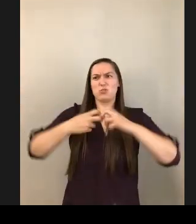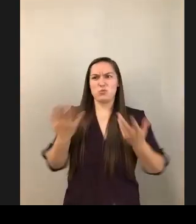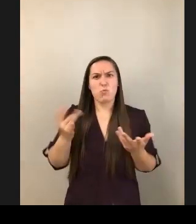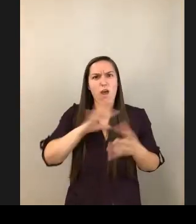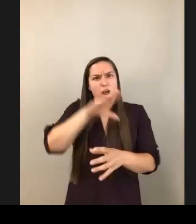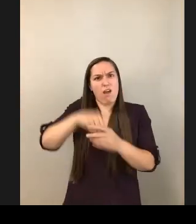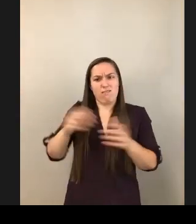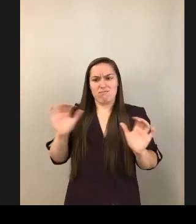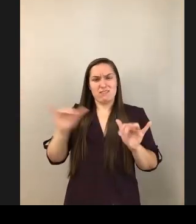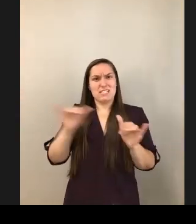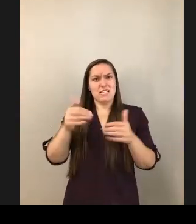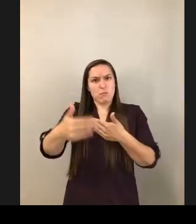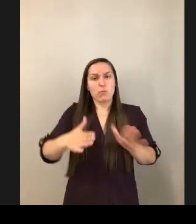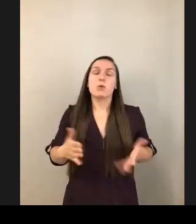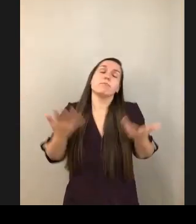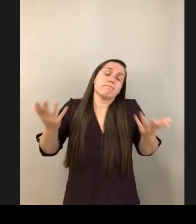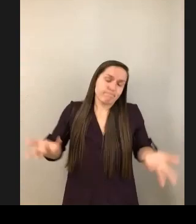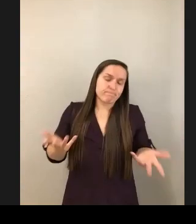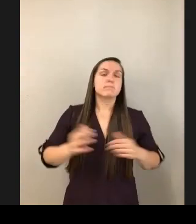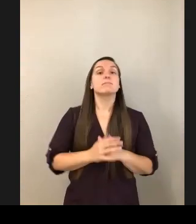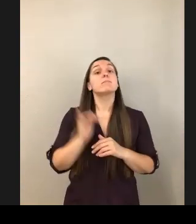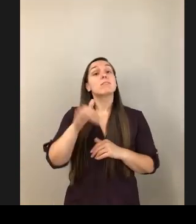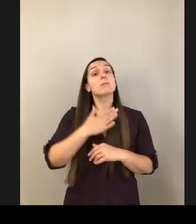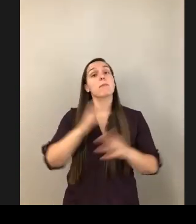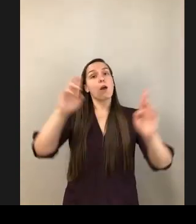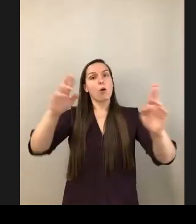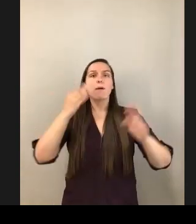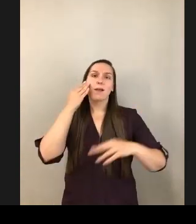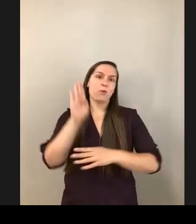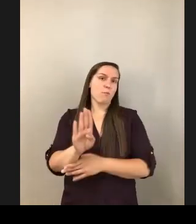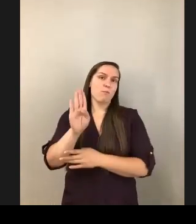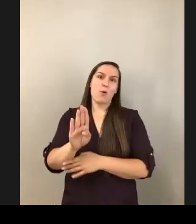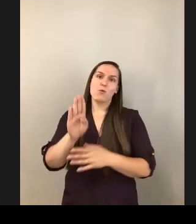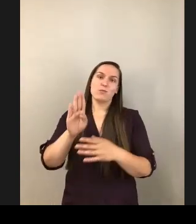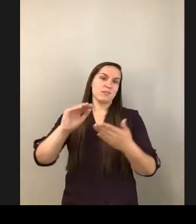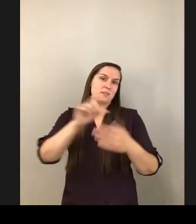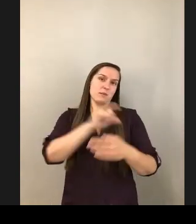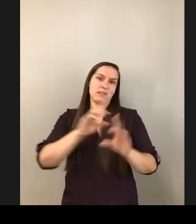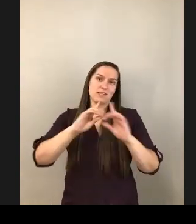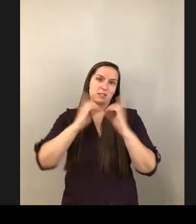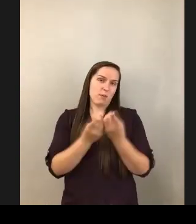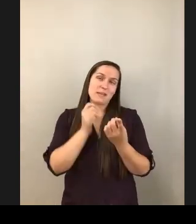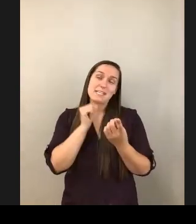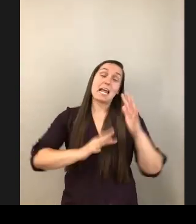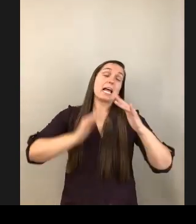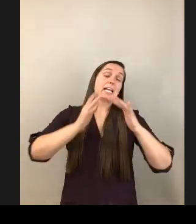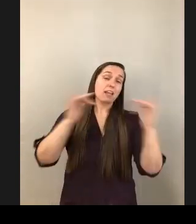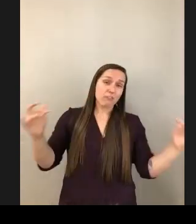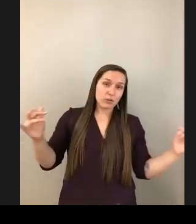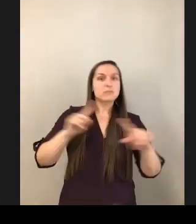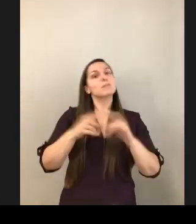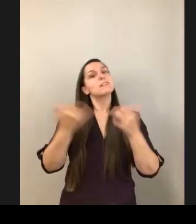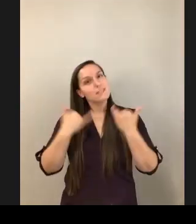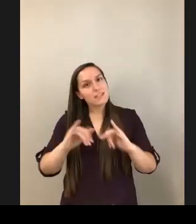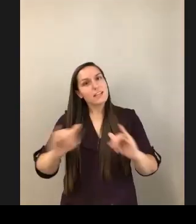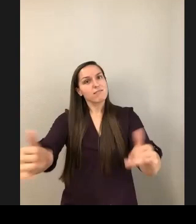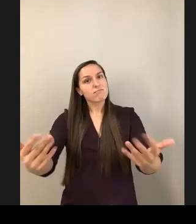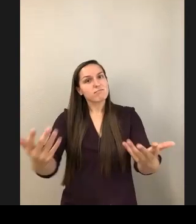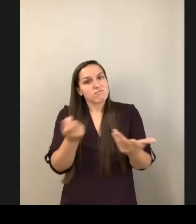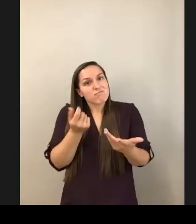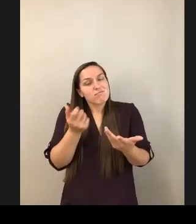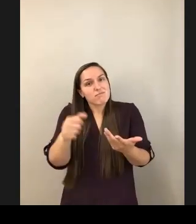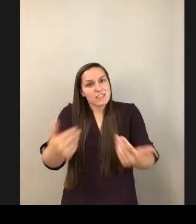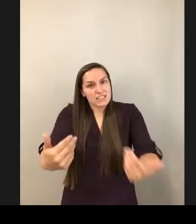la policía. Y eso es lo que yo quisiera hacer aquí. Yo sé que el departamento de la policía no es tan diverso